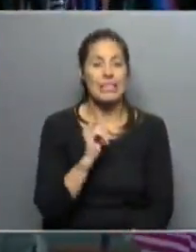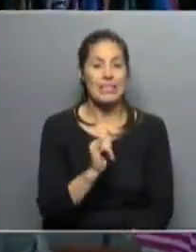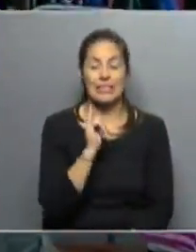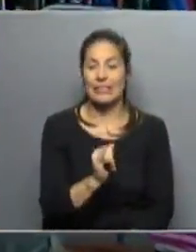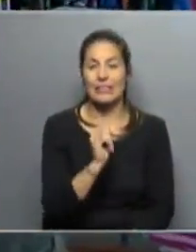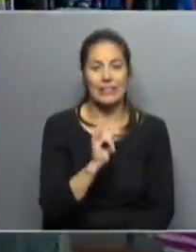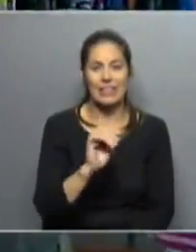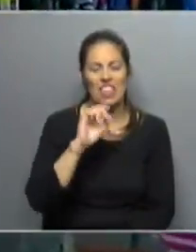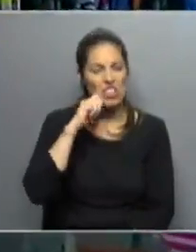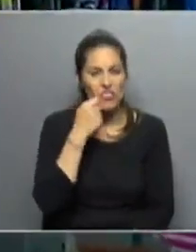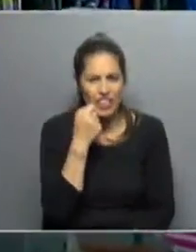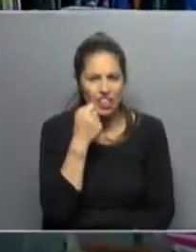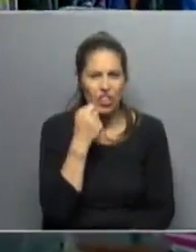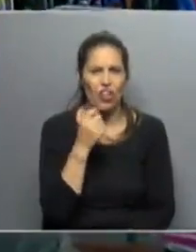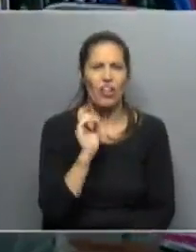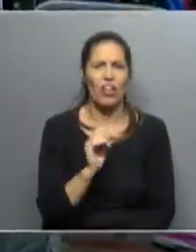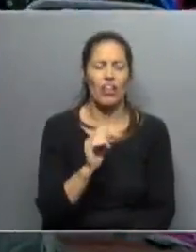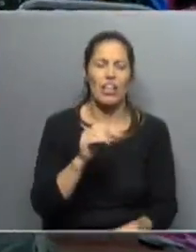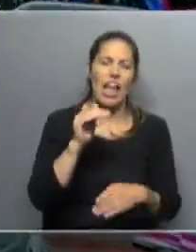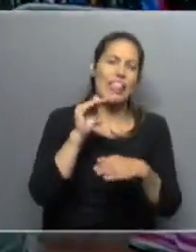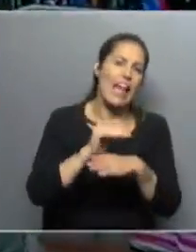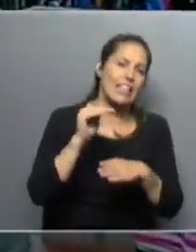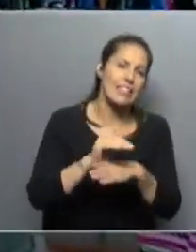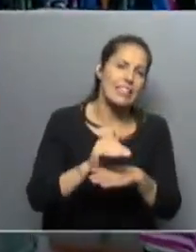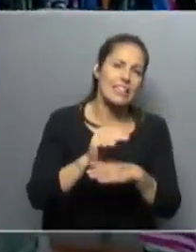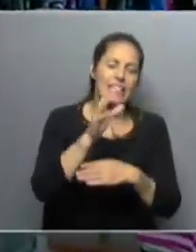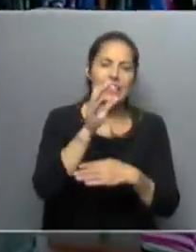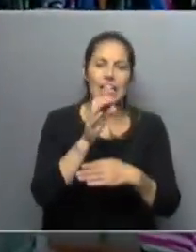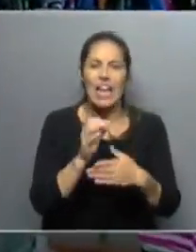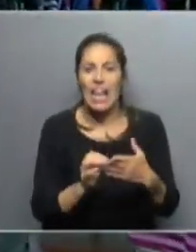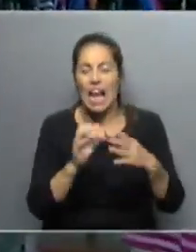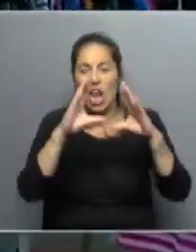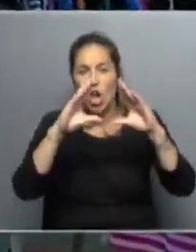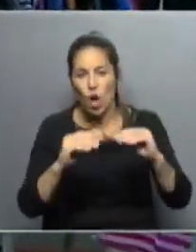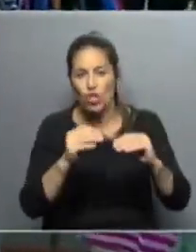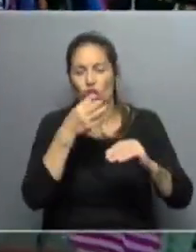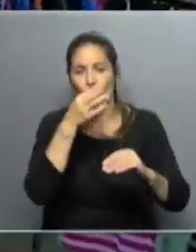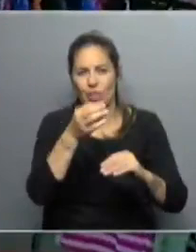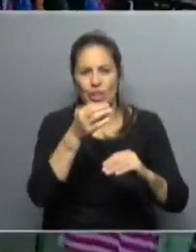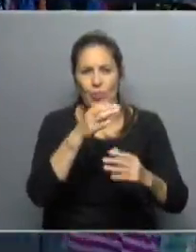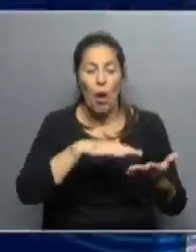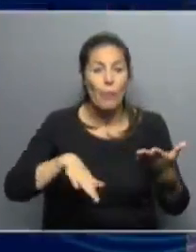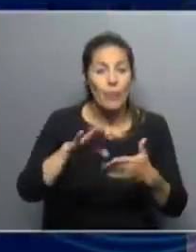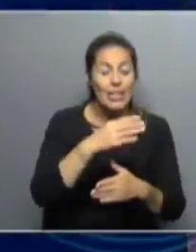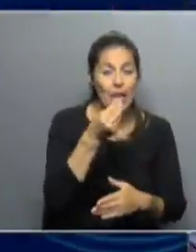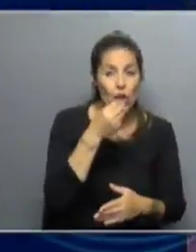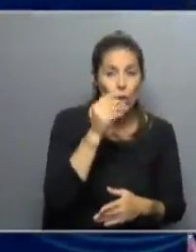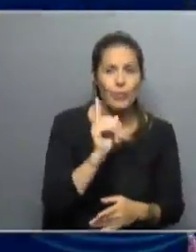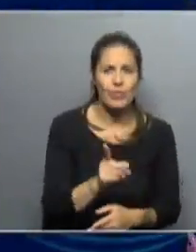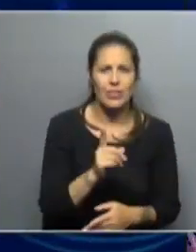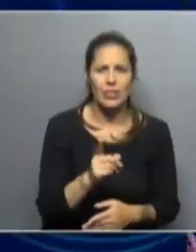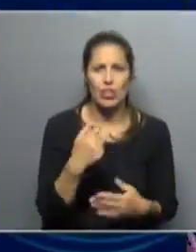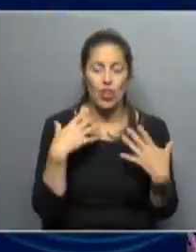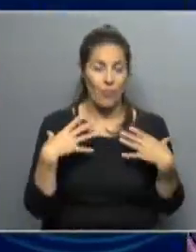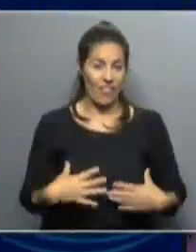Totalmente, está divina la tardecita, está por caer la noche, como dijiste. Con plaza de comidas también. Bueno, me ven, yo estoy